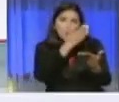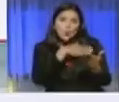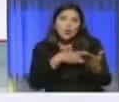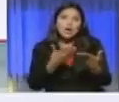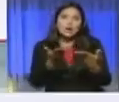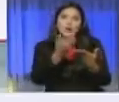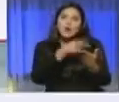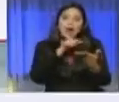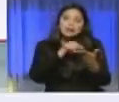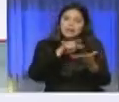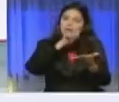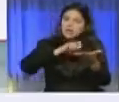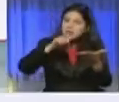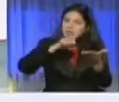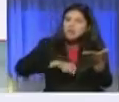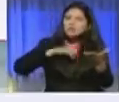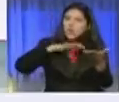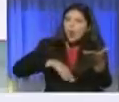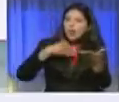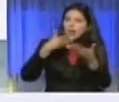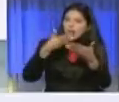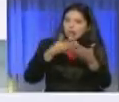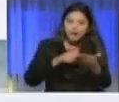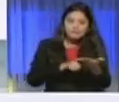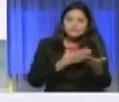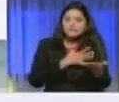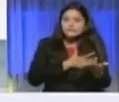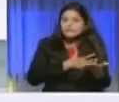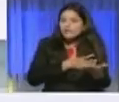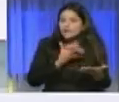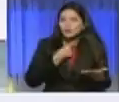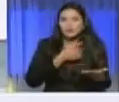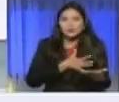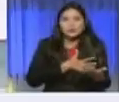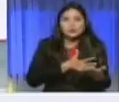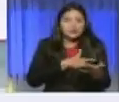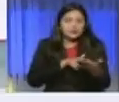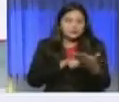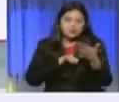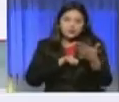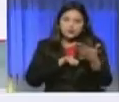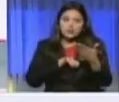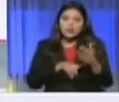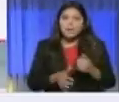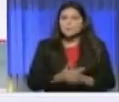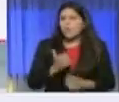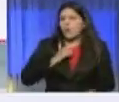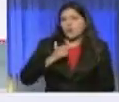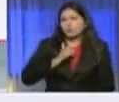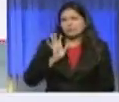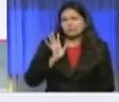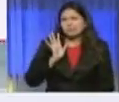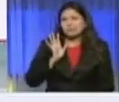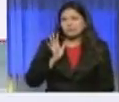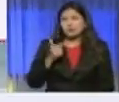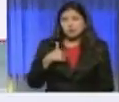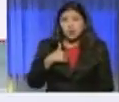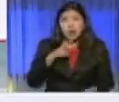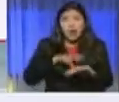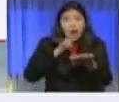testimonios, y ese era mi libro preferido. Cuando por cualquier razón, travesura de